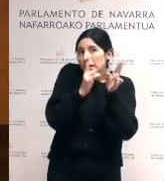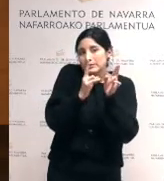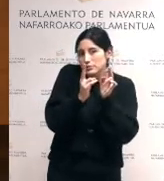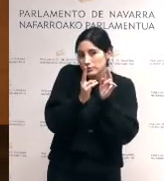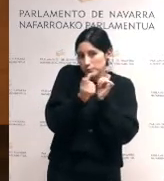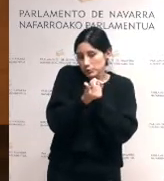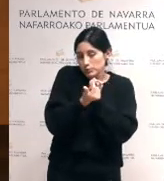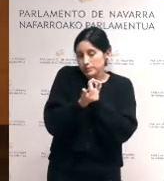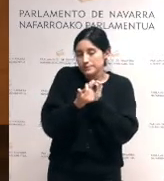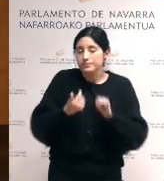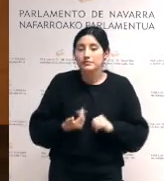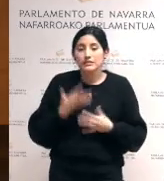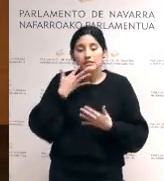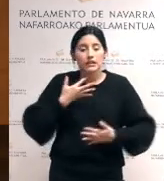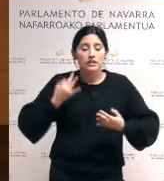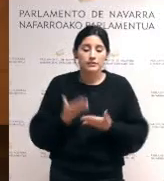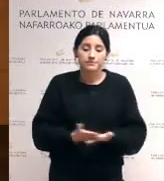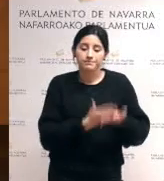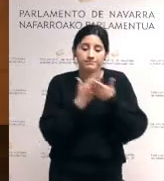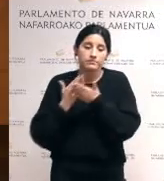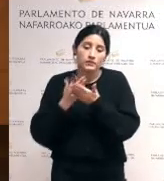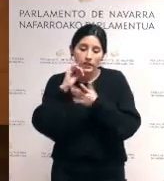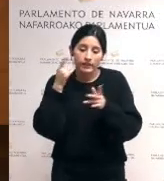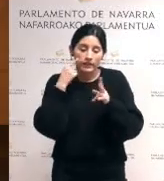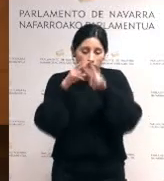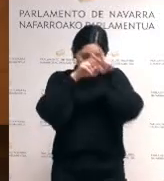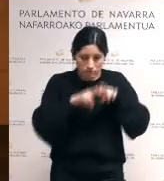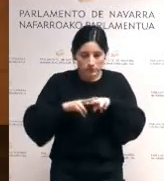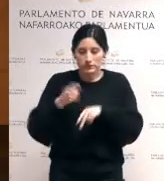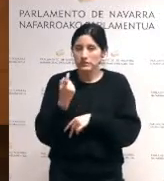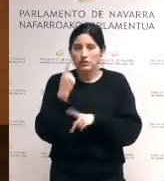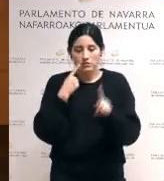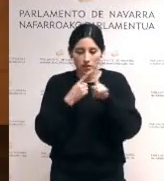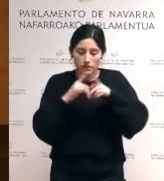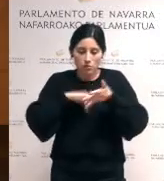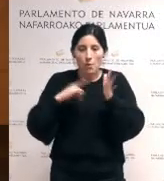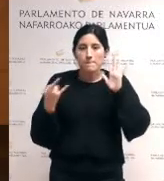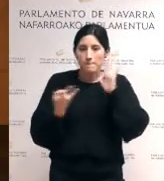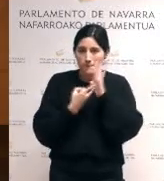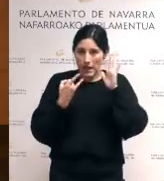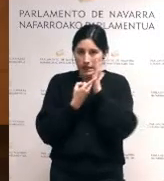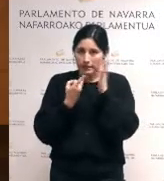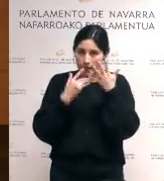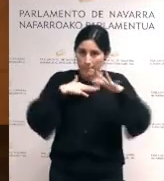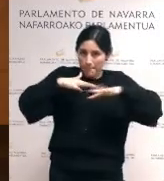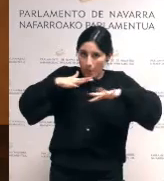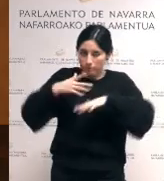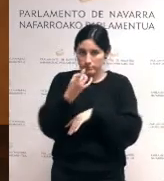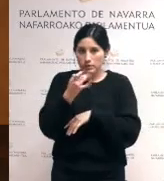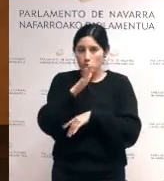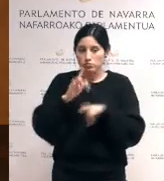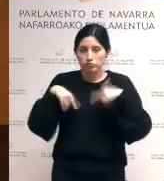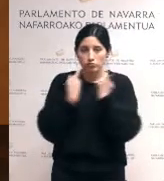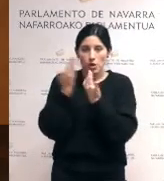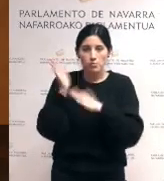El estudio, el diagnóstico, es necesario para hacer un plan de choque, es fundamental. Así que nosotros vamos a votar a favor de la moción,